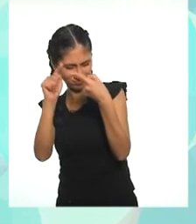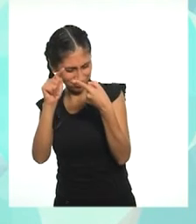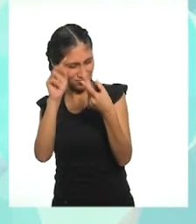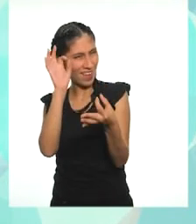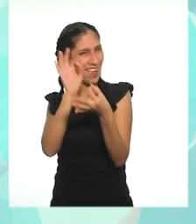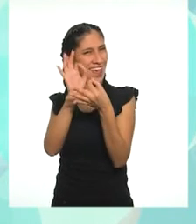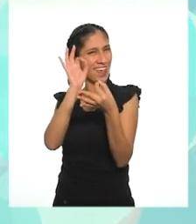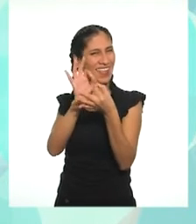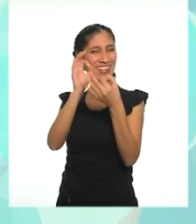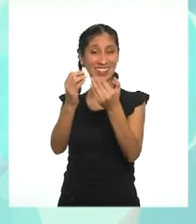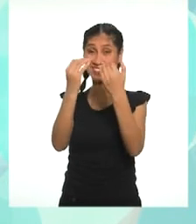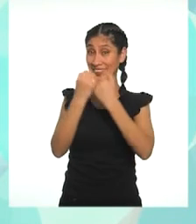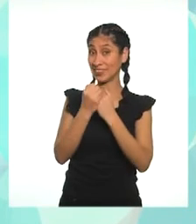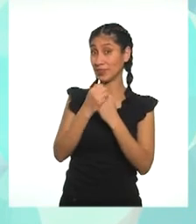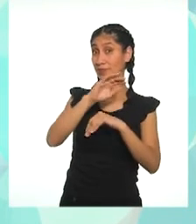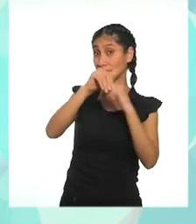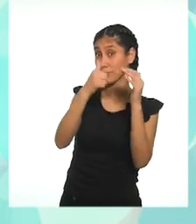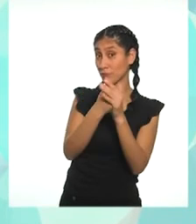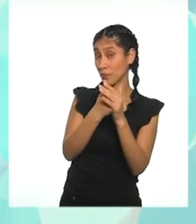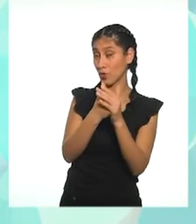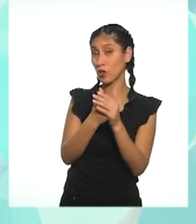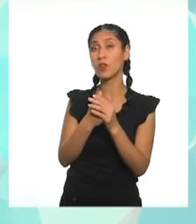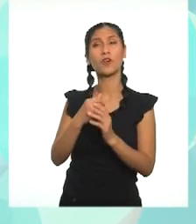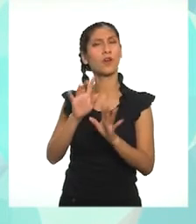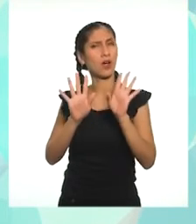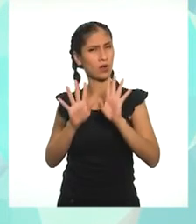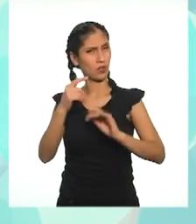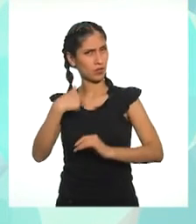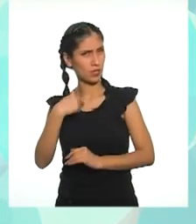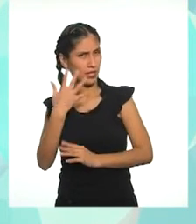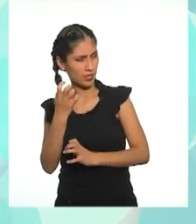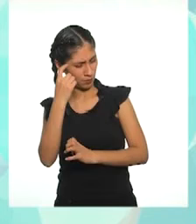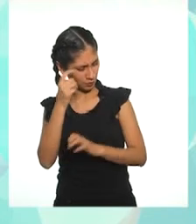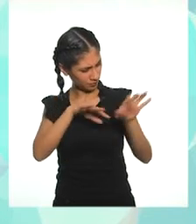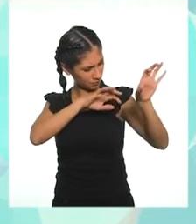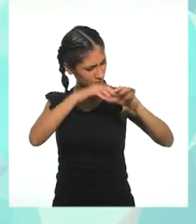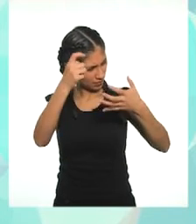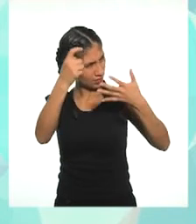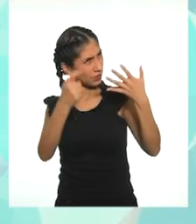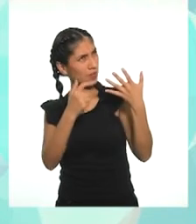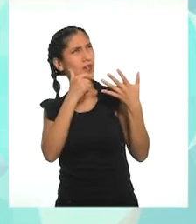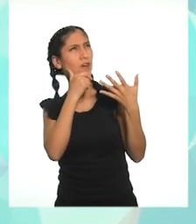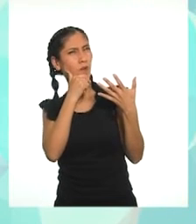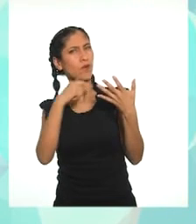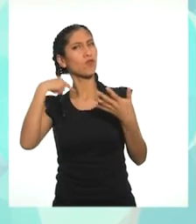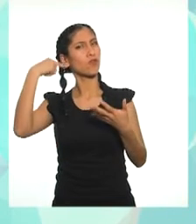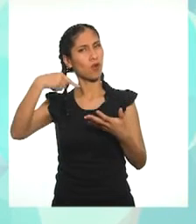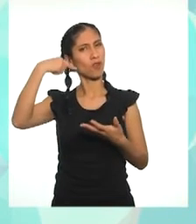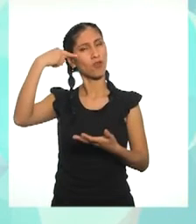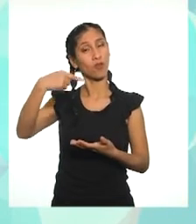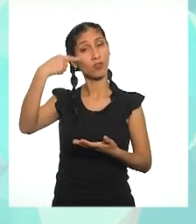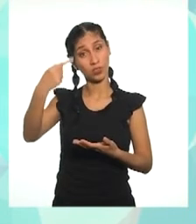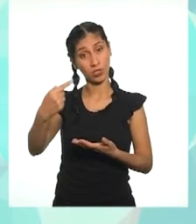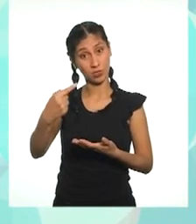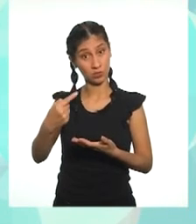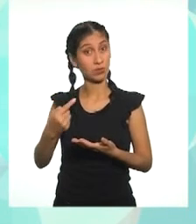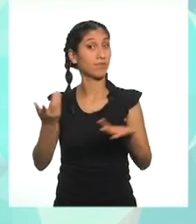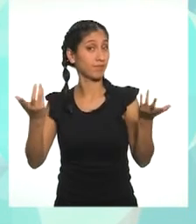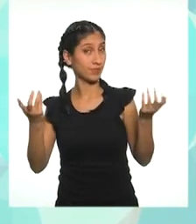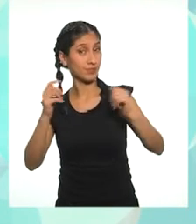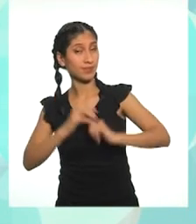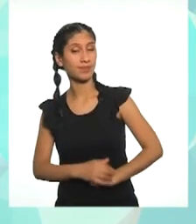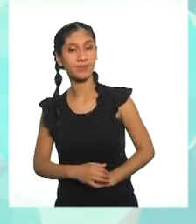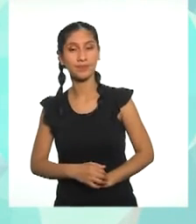clave. Los momentos para tomar decisiones se presentan en el día a día, en situaciones